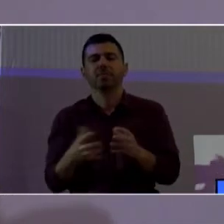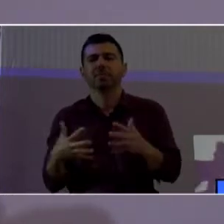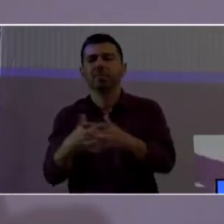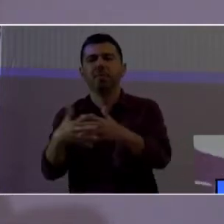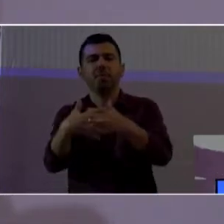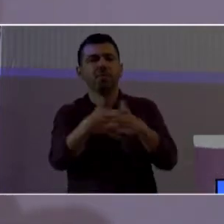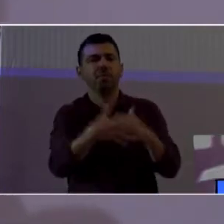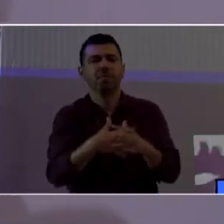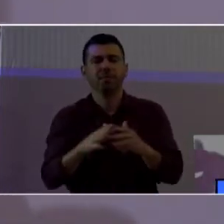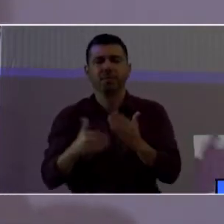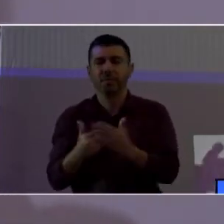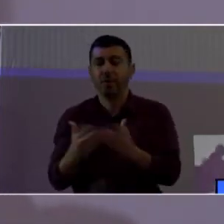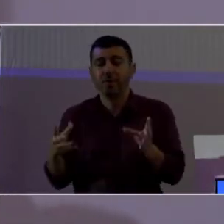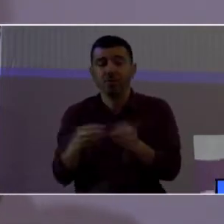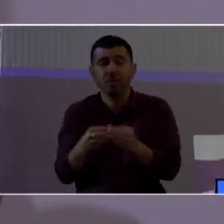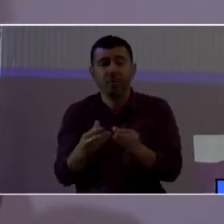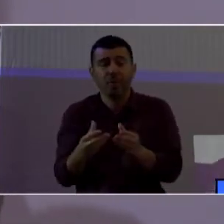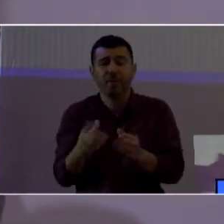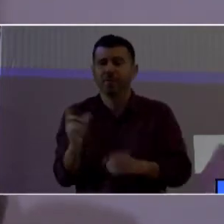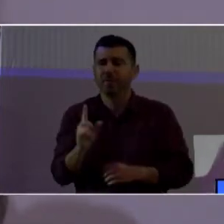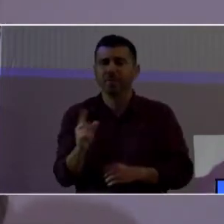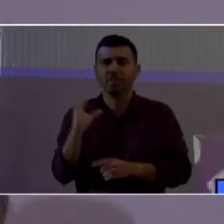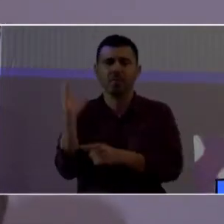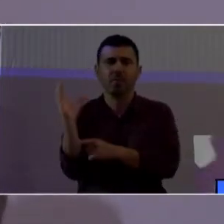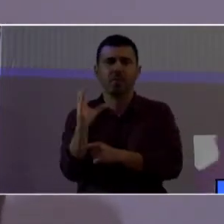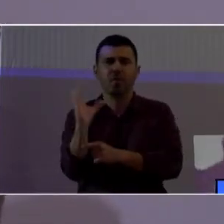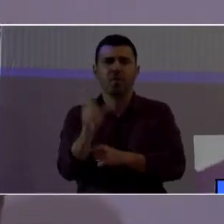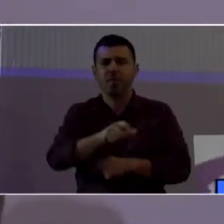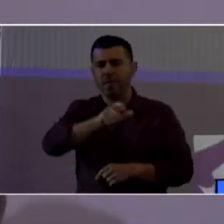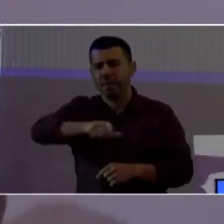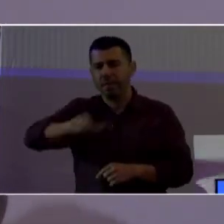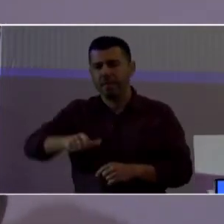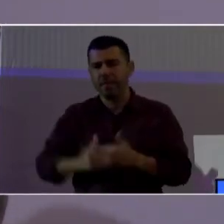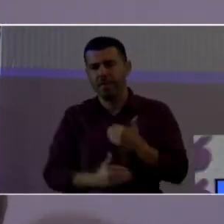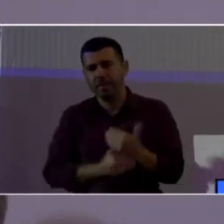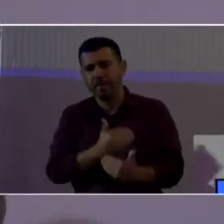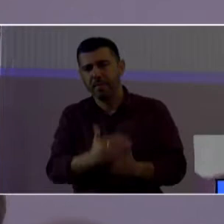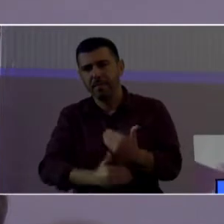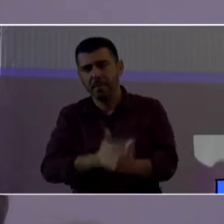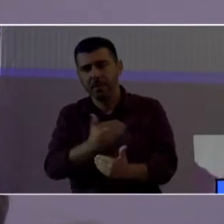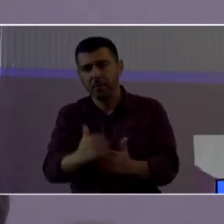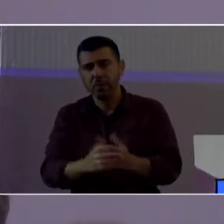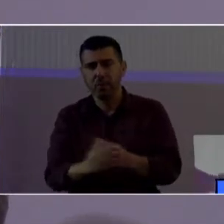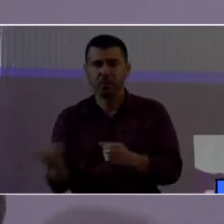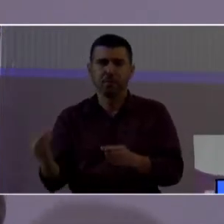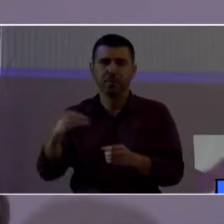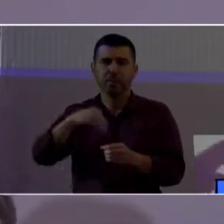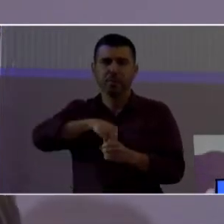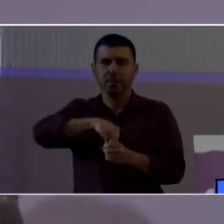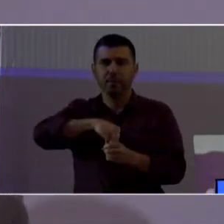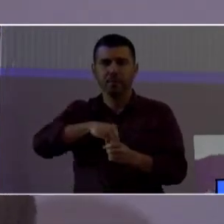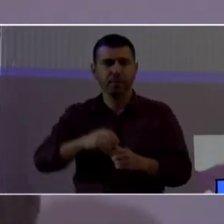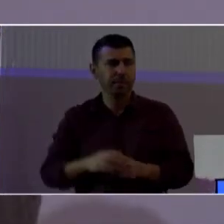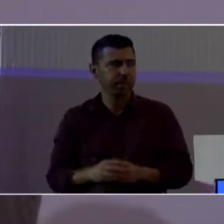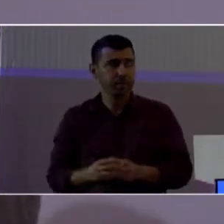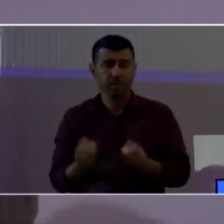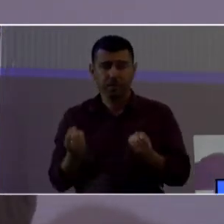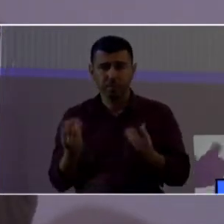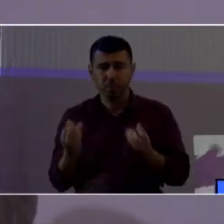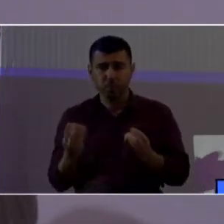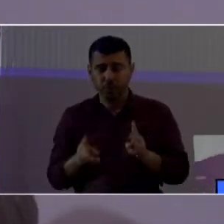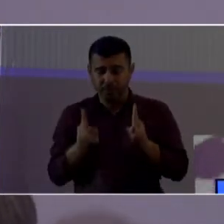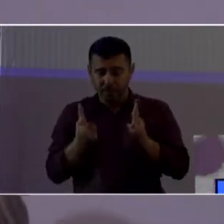hagan, sino que es la inclusión de todos los colombianos, de la gente que está en el proceso de reincorporación. Muchos en